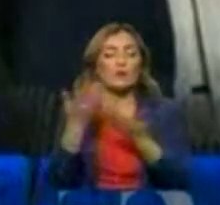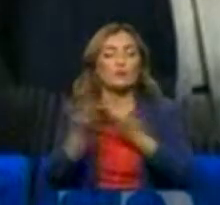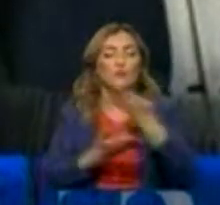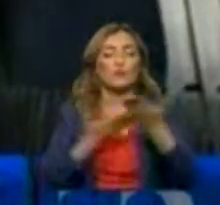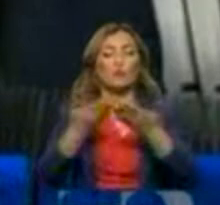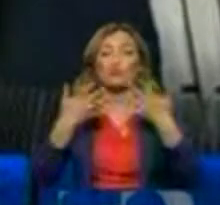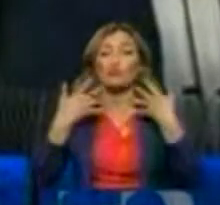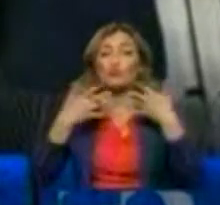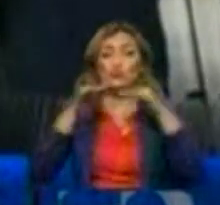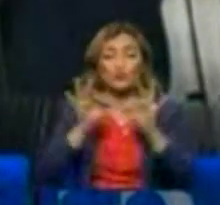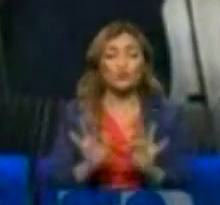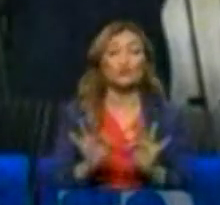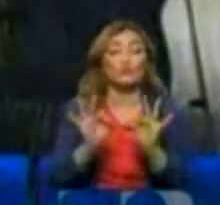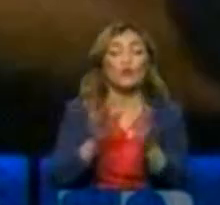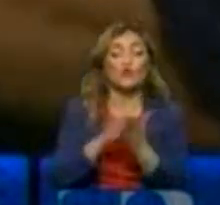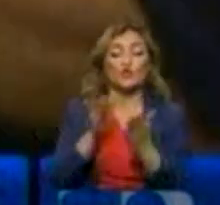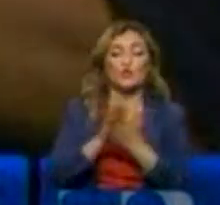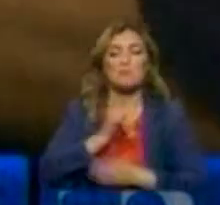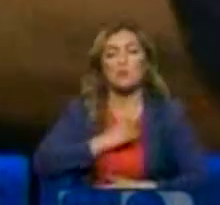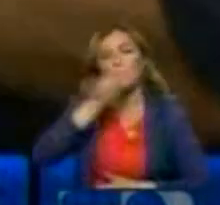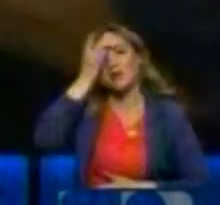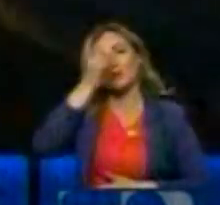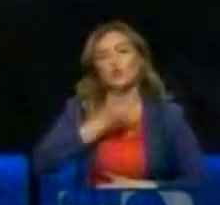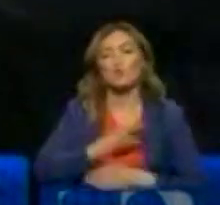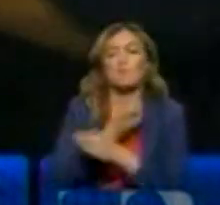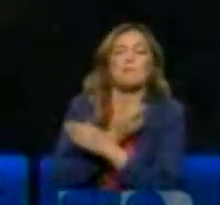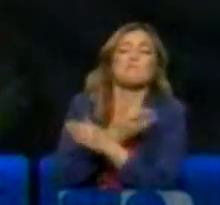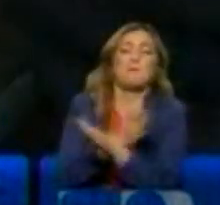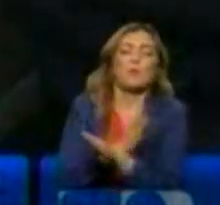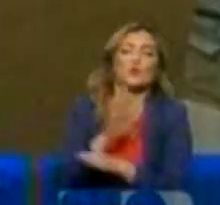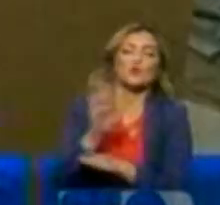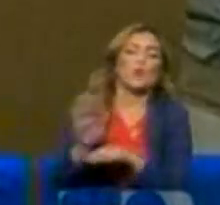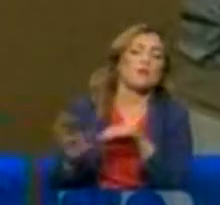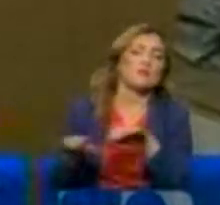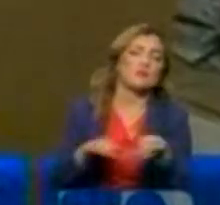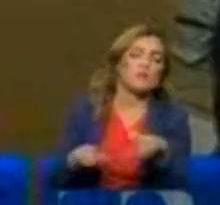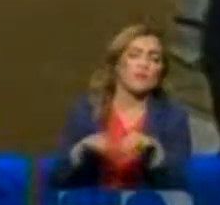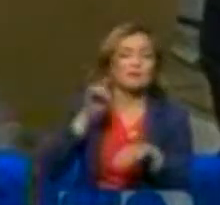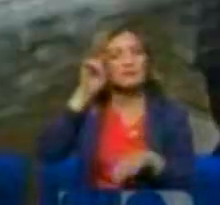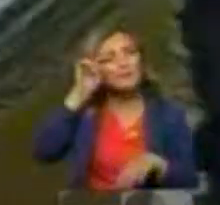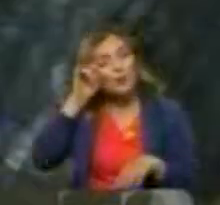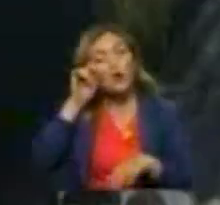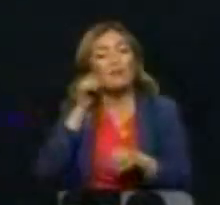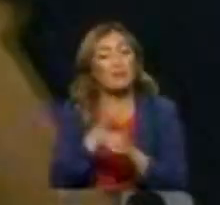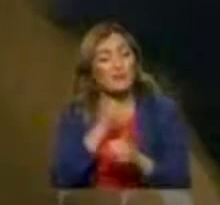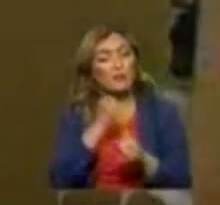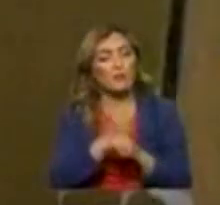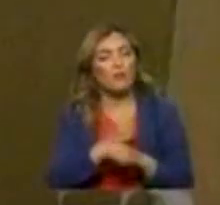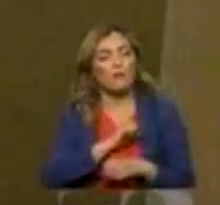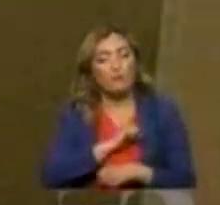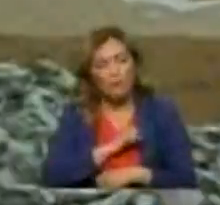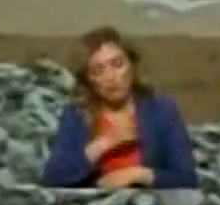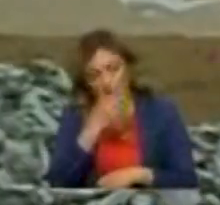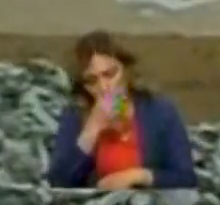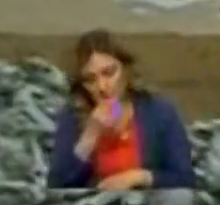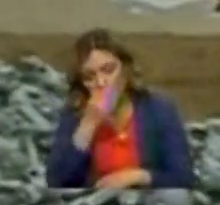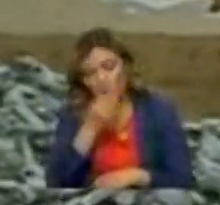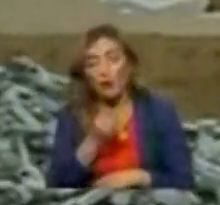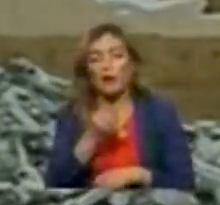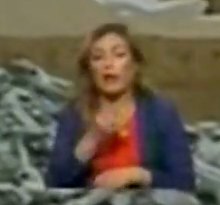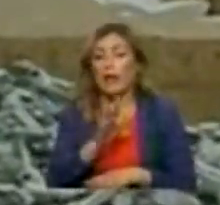guayaquil confirman que cada socio ha tomado medidas de prevención según su actividad y recuerdan que si el trabajador presenta síntomas gripales